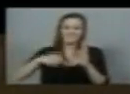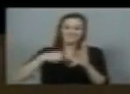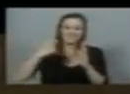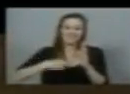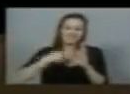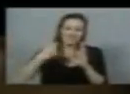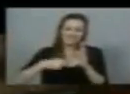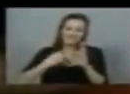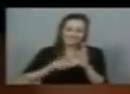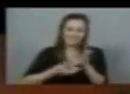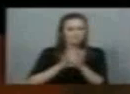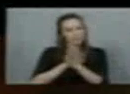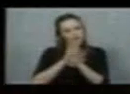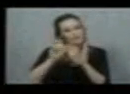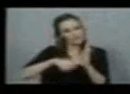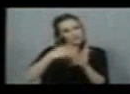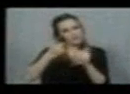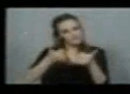favor.